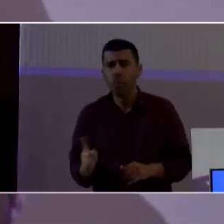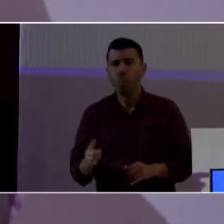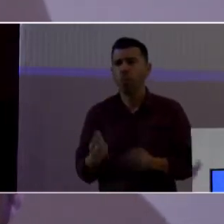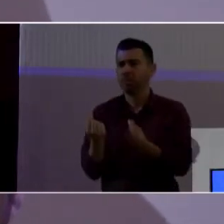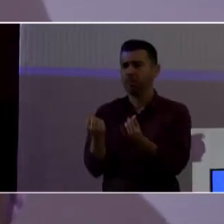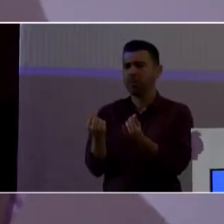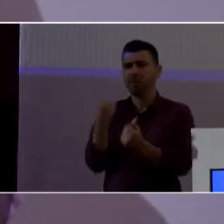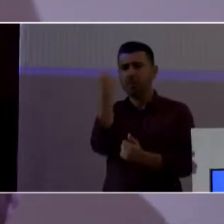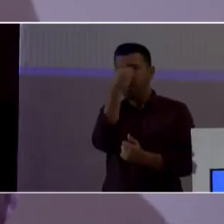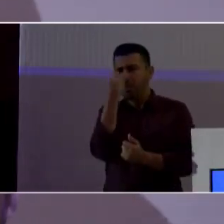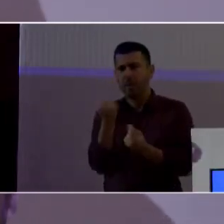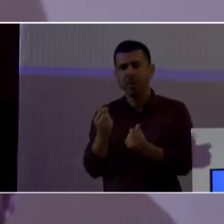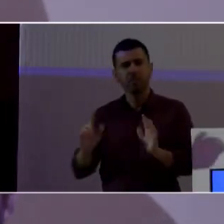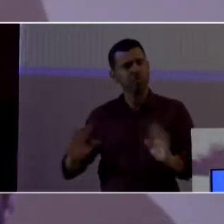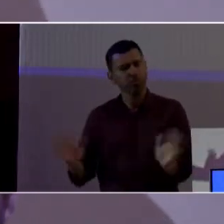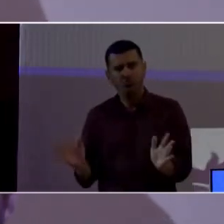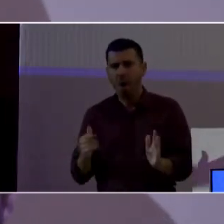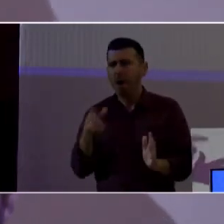es